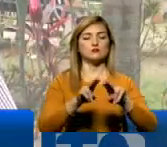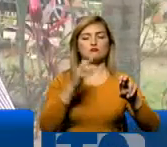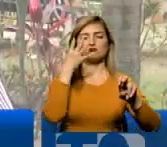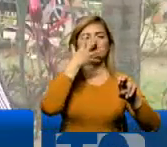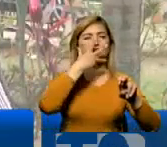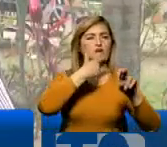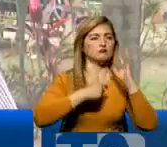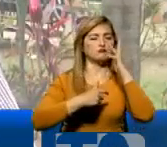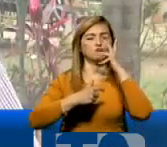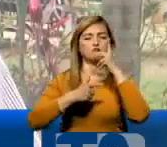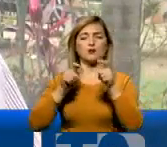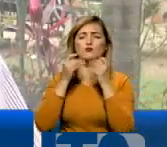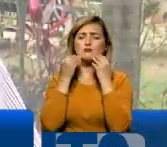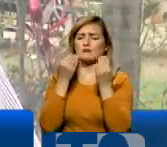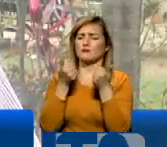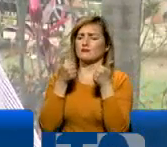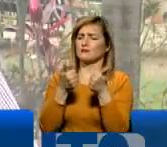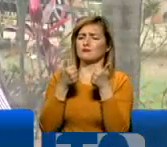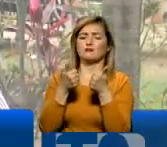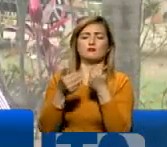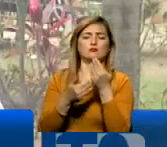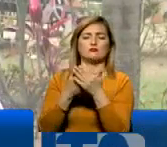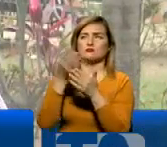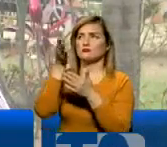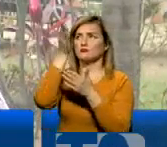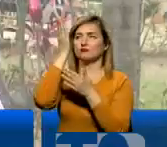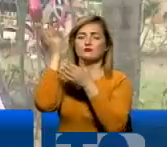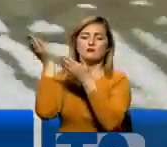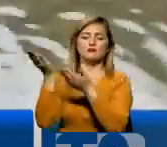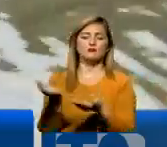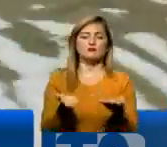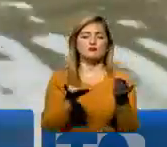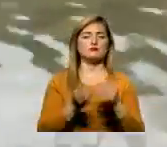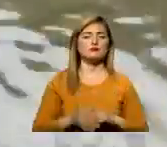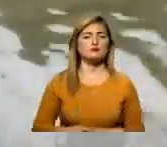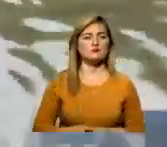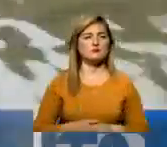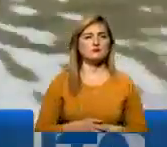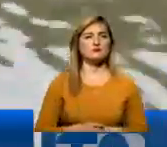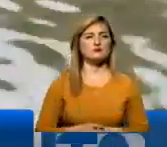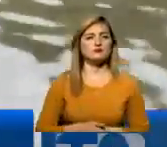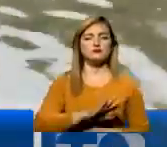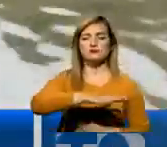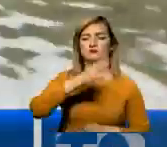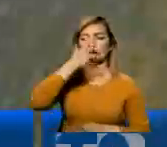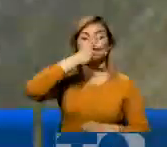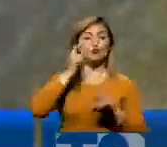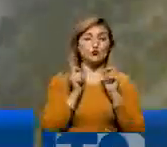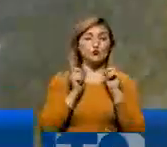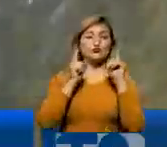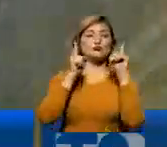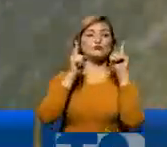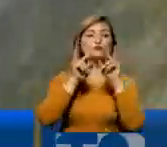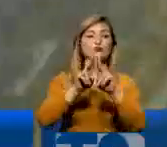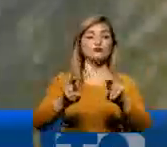naturales, de la calidez de su gente, de todo lo que Dios nos ha entregado. Bajo un paradisíaco entorno de impresionante